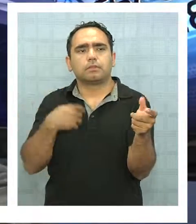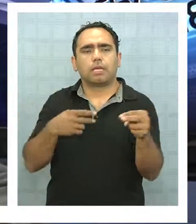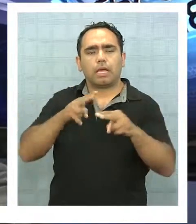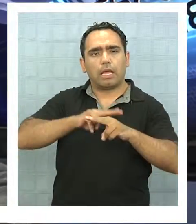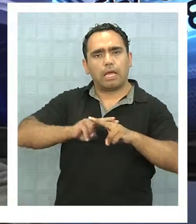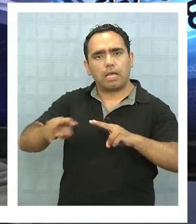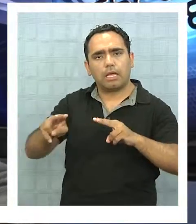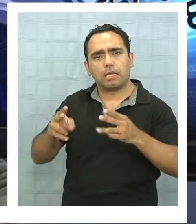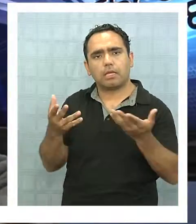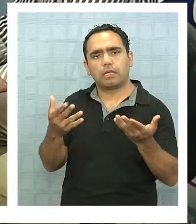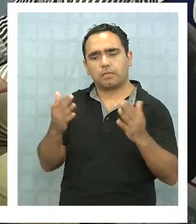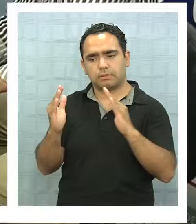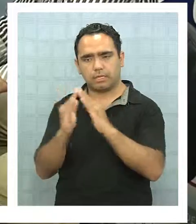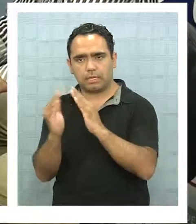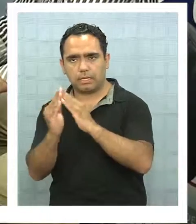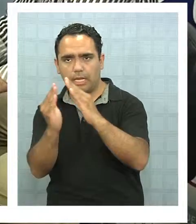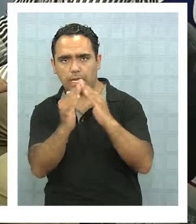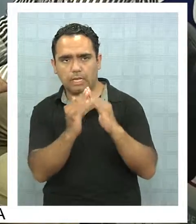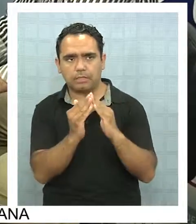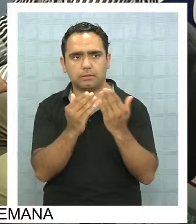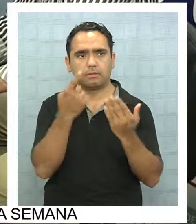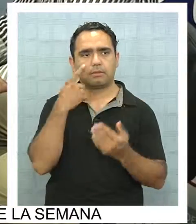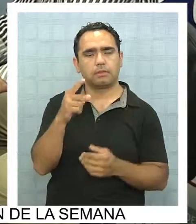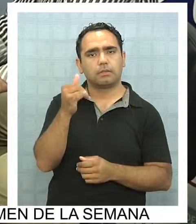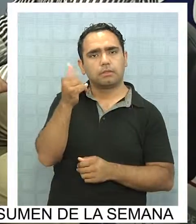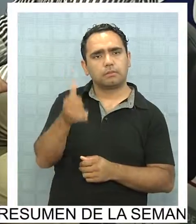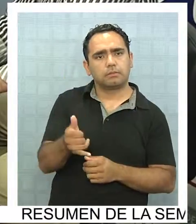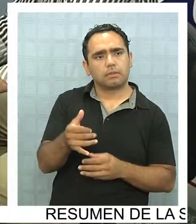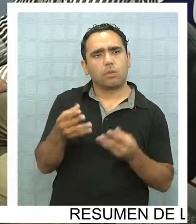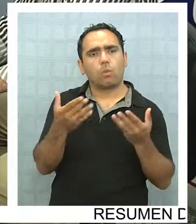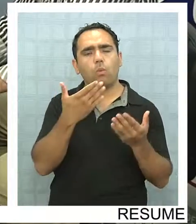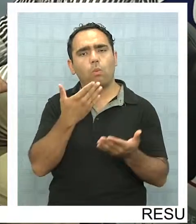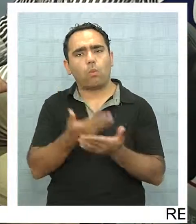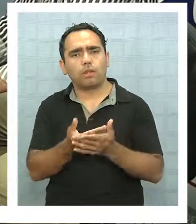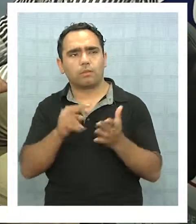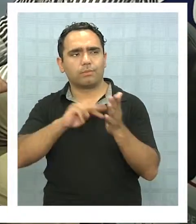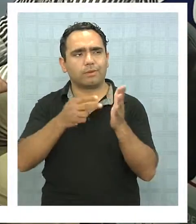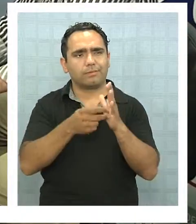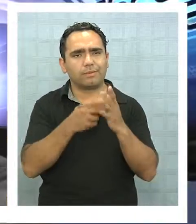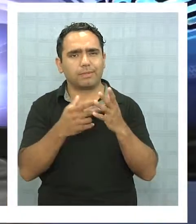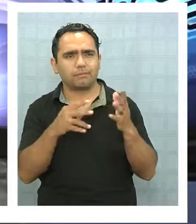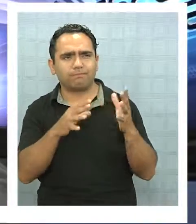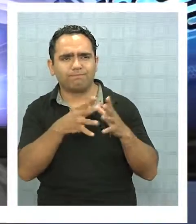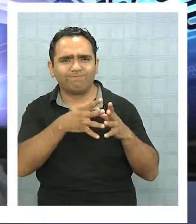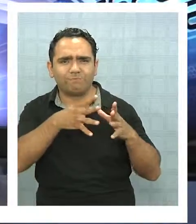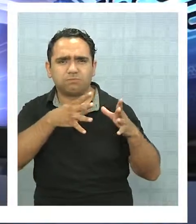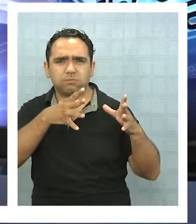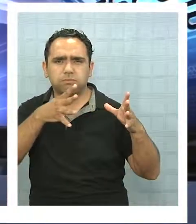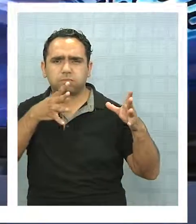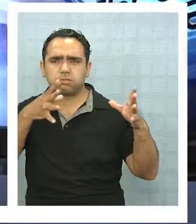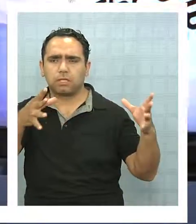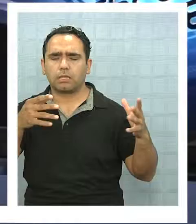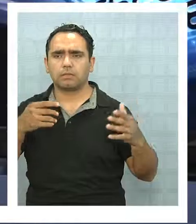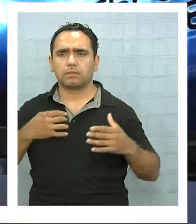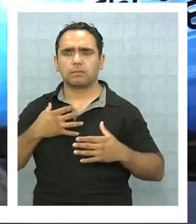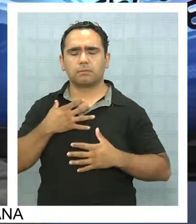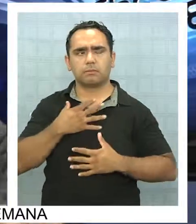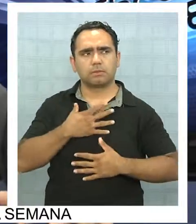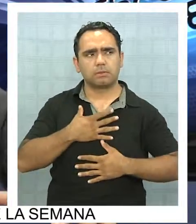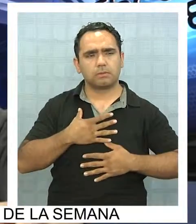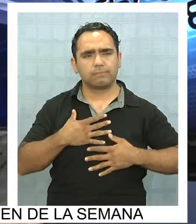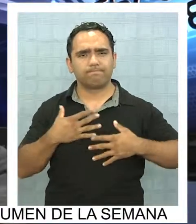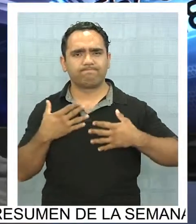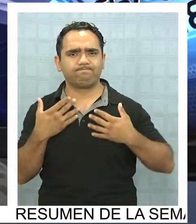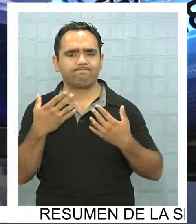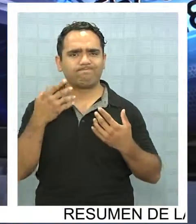cosas del hogar, digamos, pero que periódicamente, cuando se acumulan problemas como este, empieza a inquietarse, ¿no es